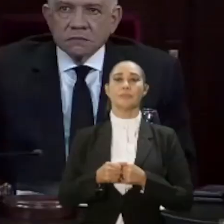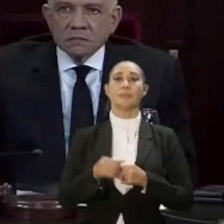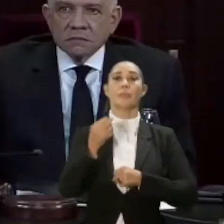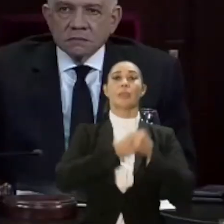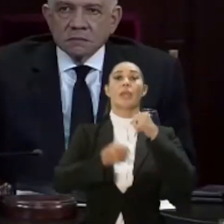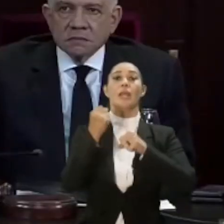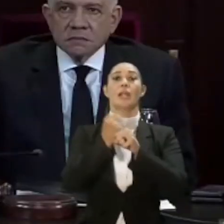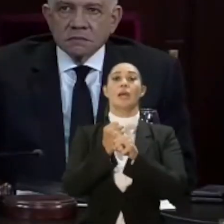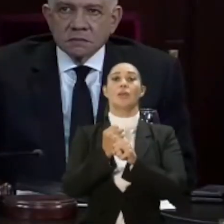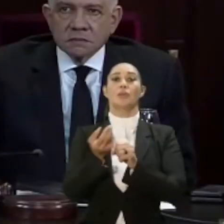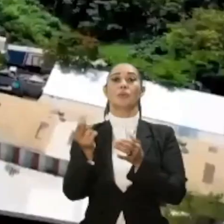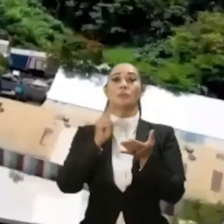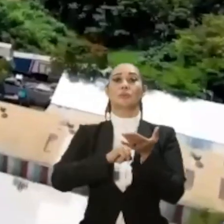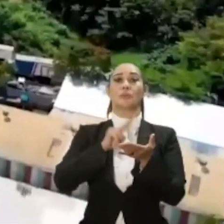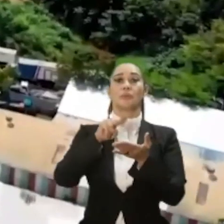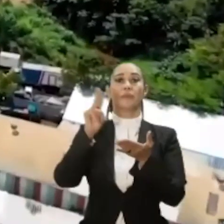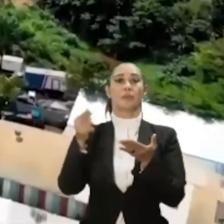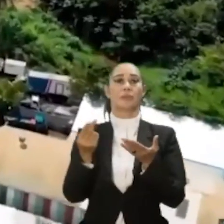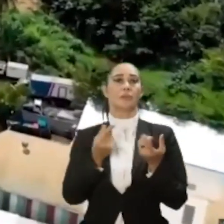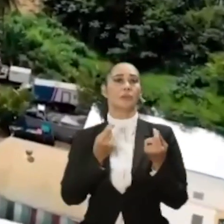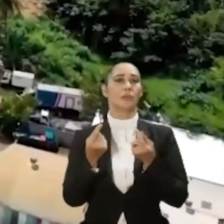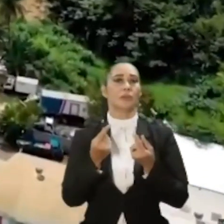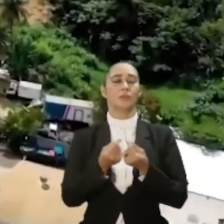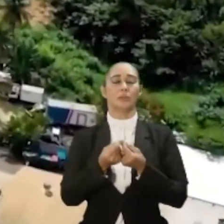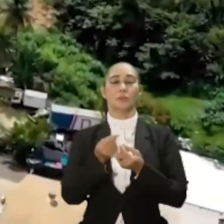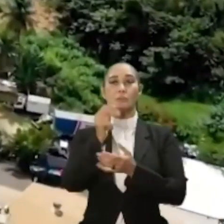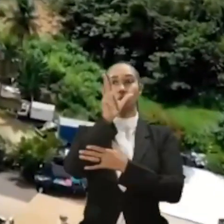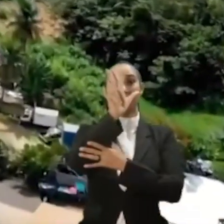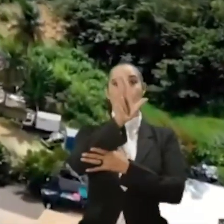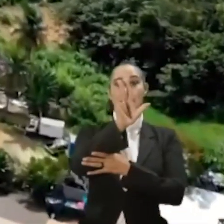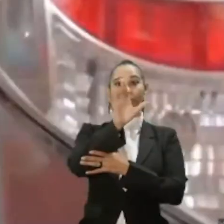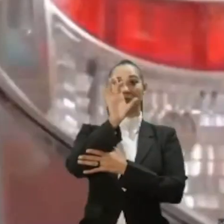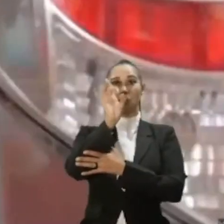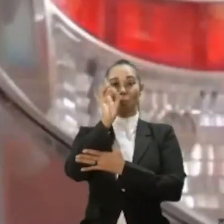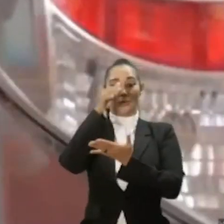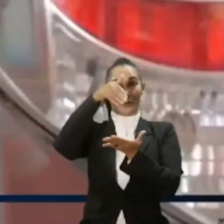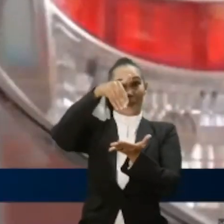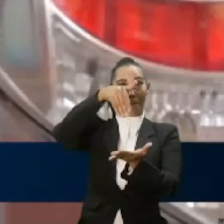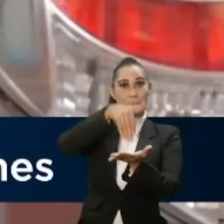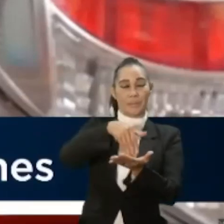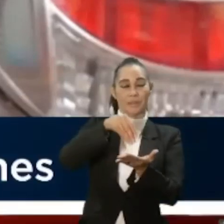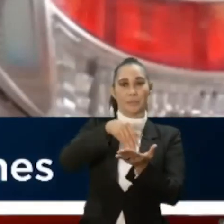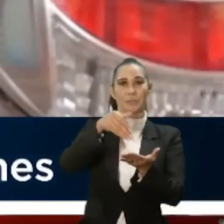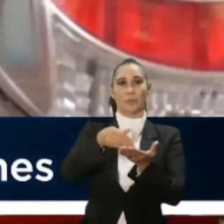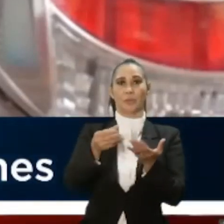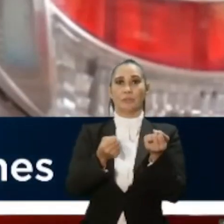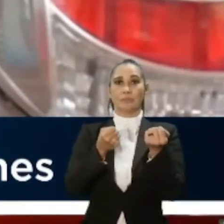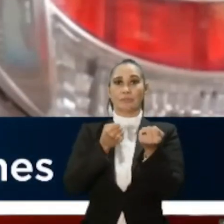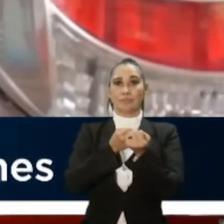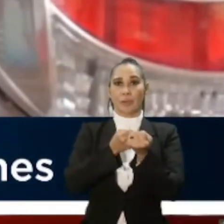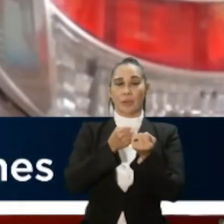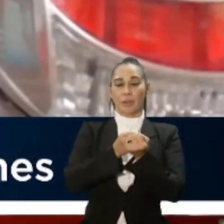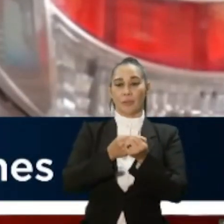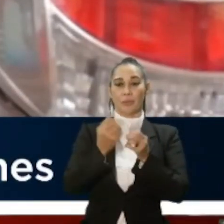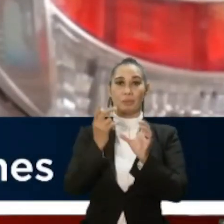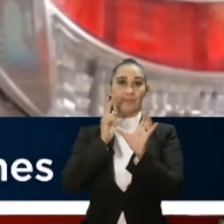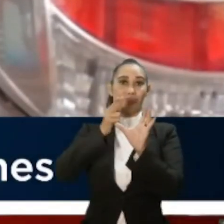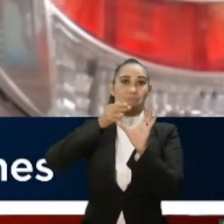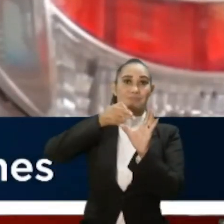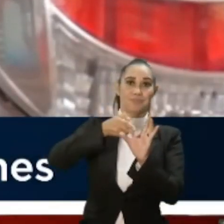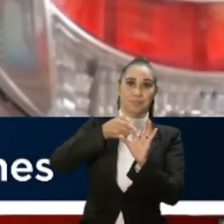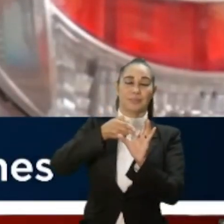año 2022 se destinaron más de 38 mil millones de pesos para subsidiar el precio de los